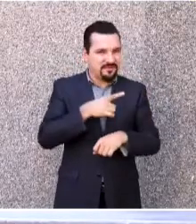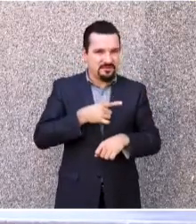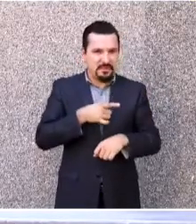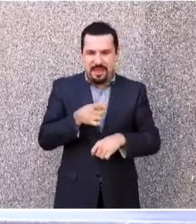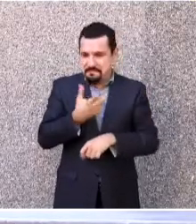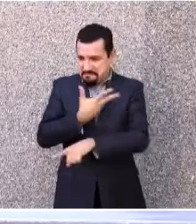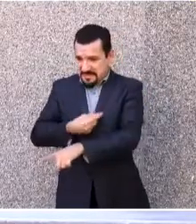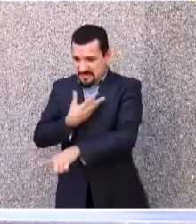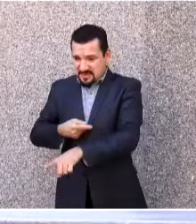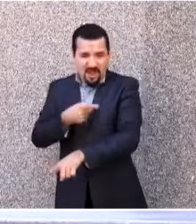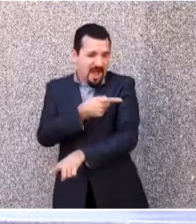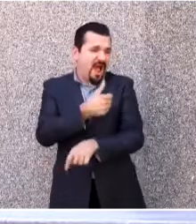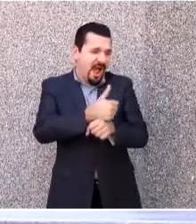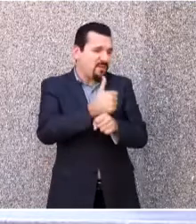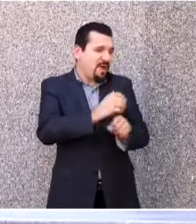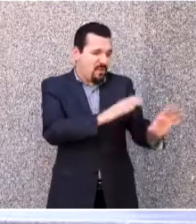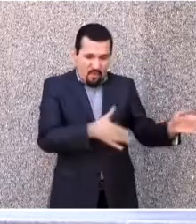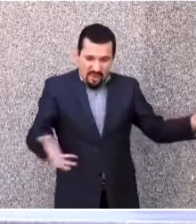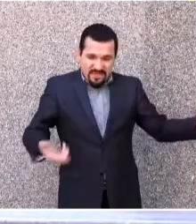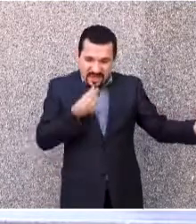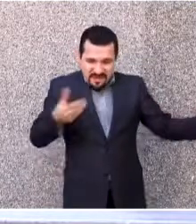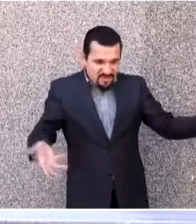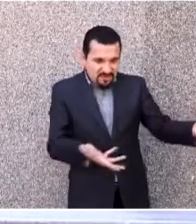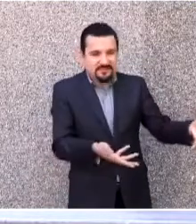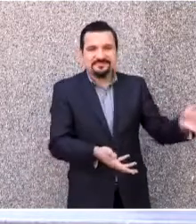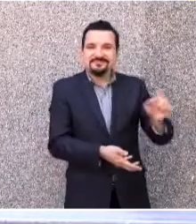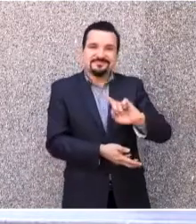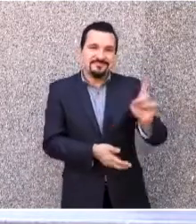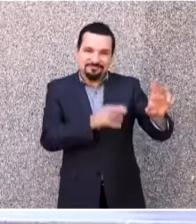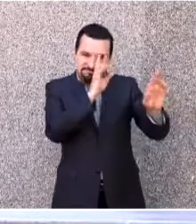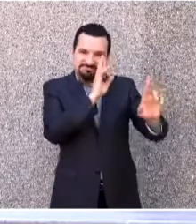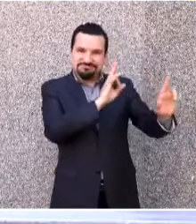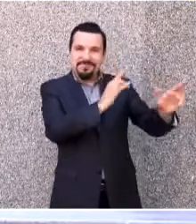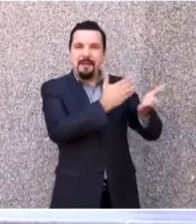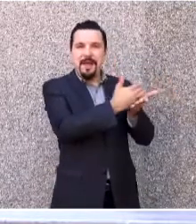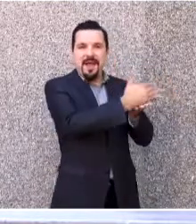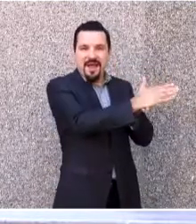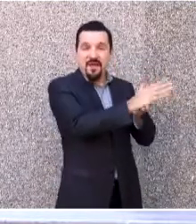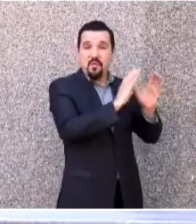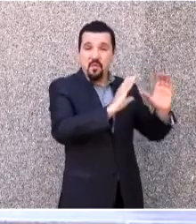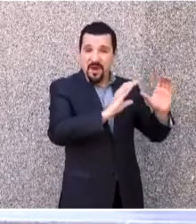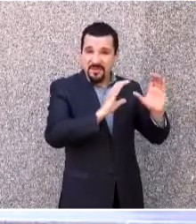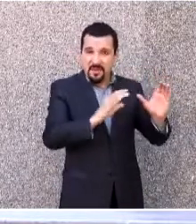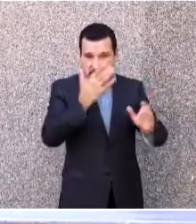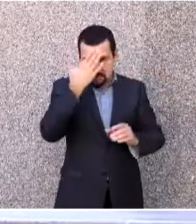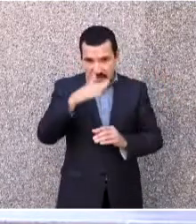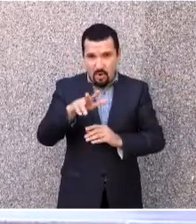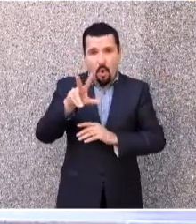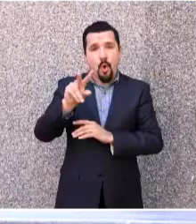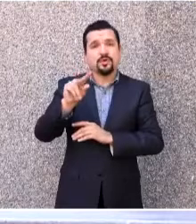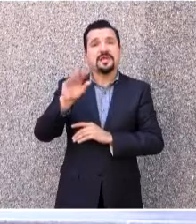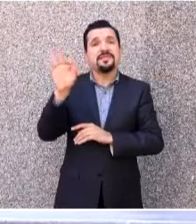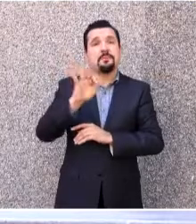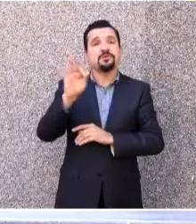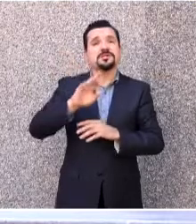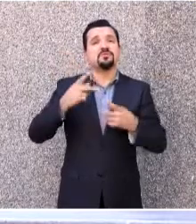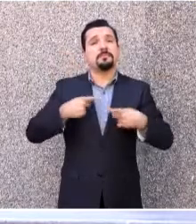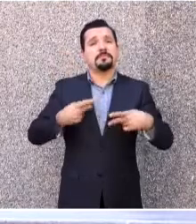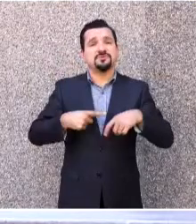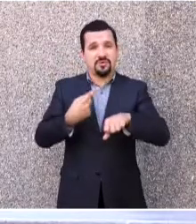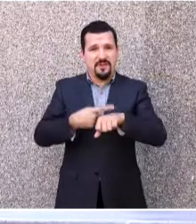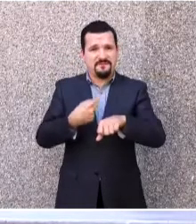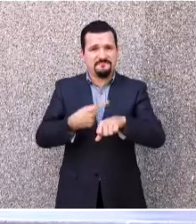hijos, busquemos estrategias, ¿por qué? Hasta el momento, como ustedes saben, 80% de los casos han